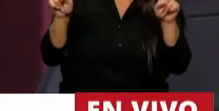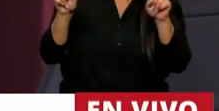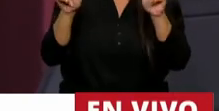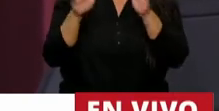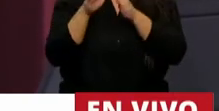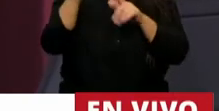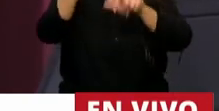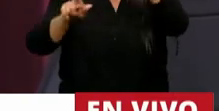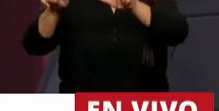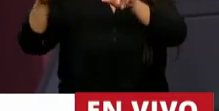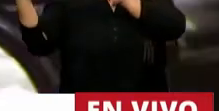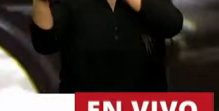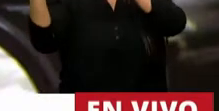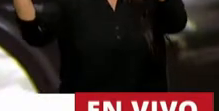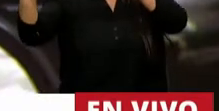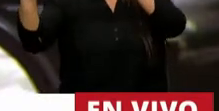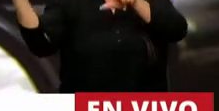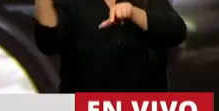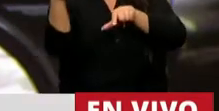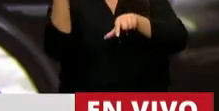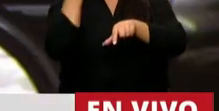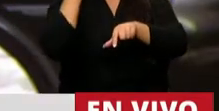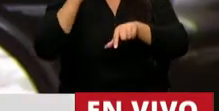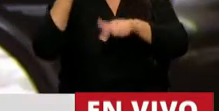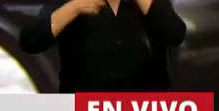cae bien en algunos medios.